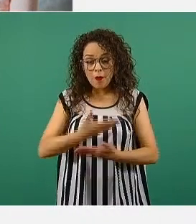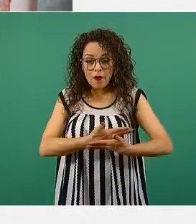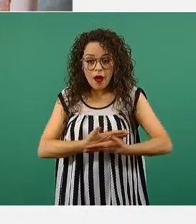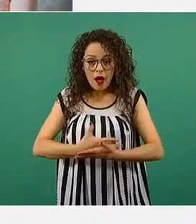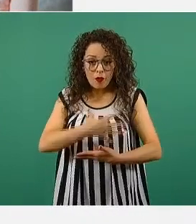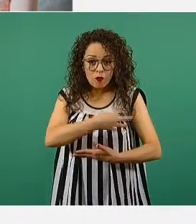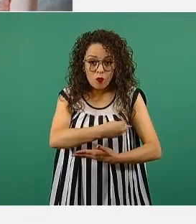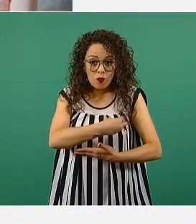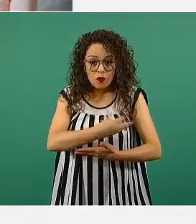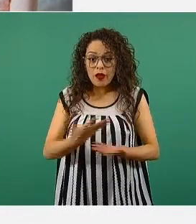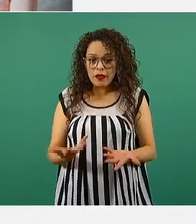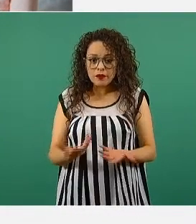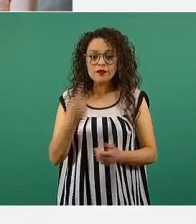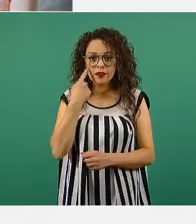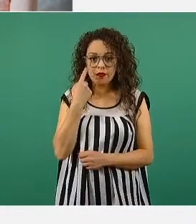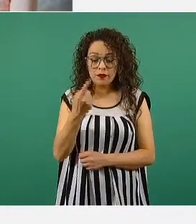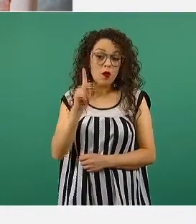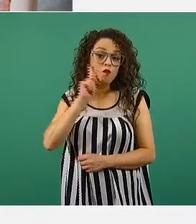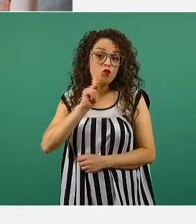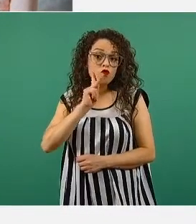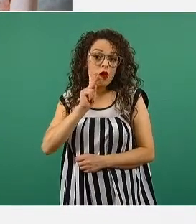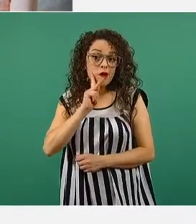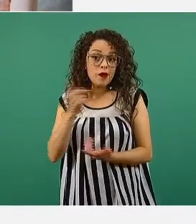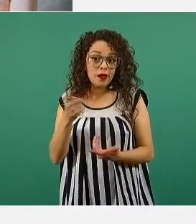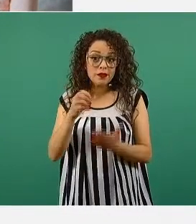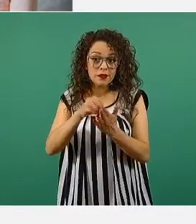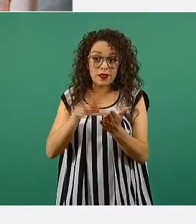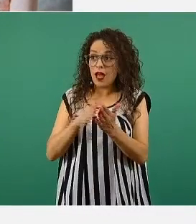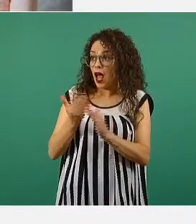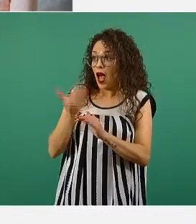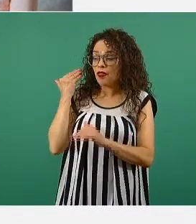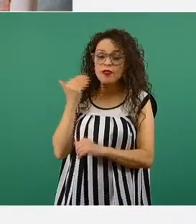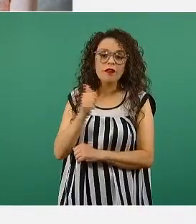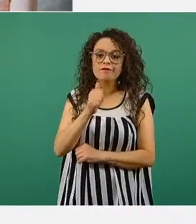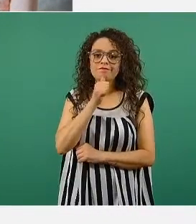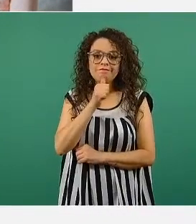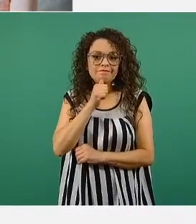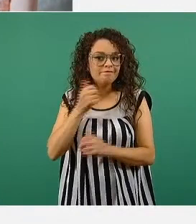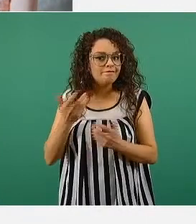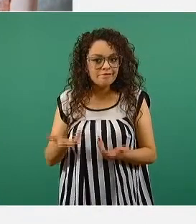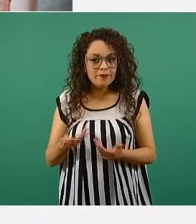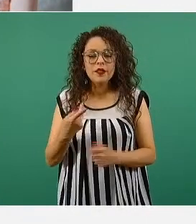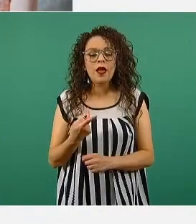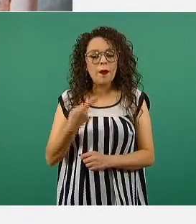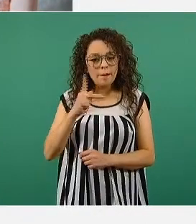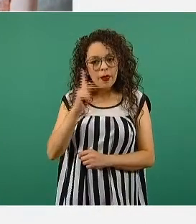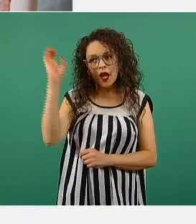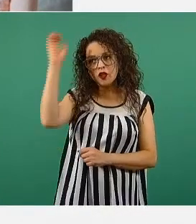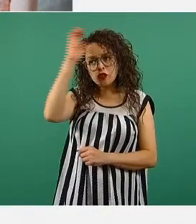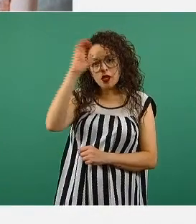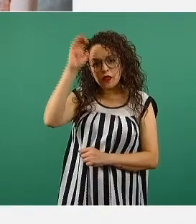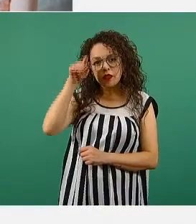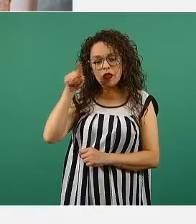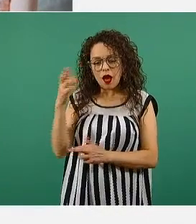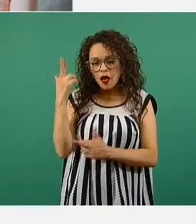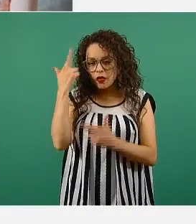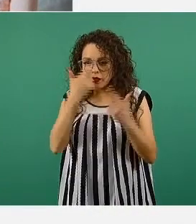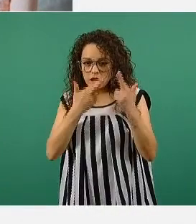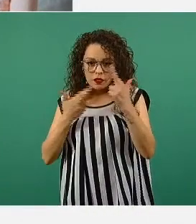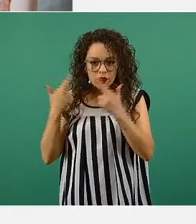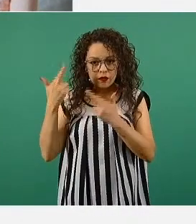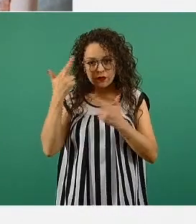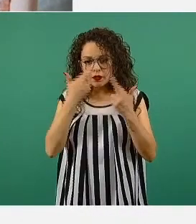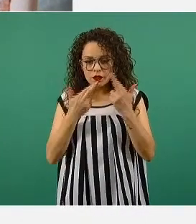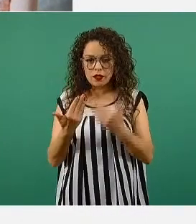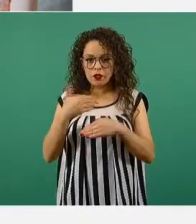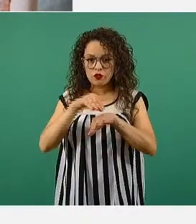lactando, porque en los ensayos clínicos tampoco fueron incluidas. Sin embargo, el perfil científico de las vacunas que no son